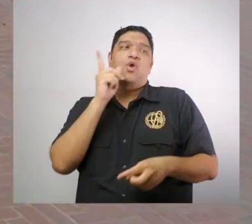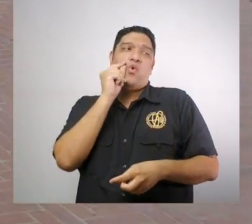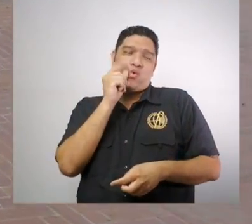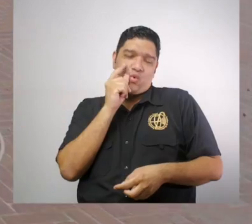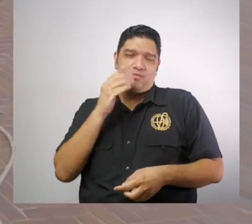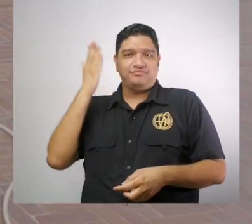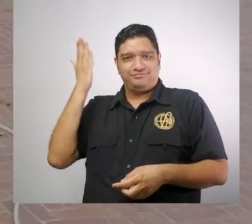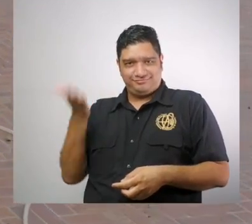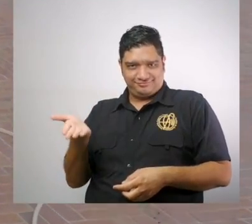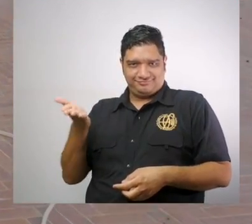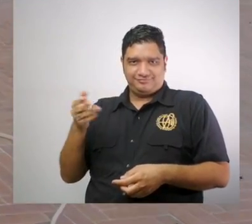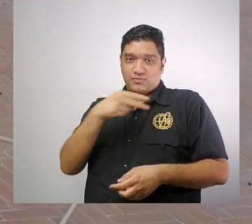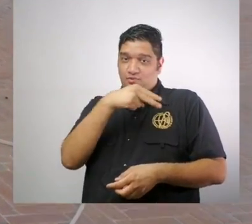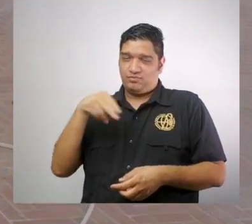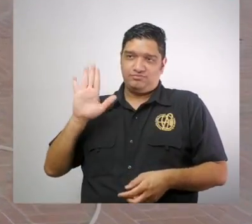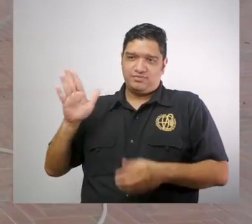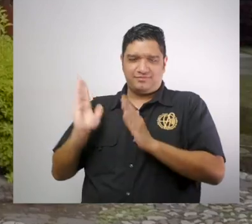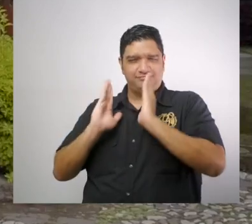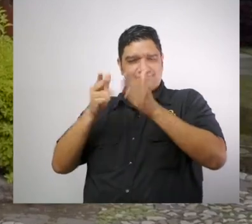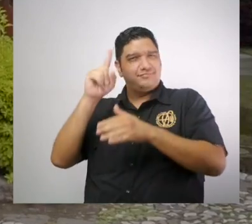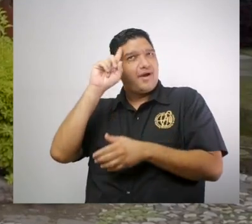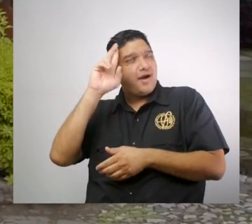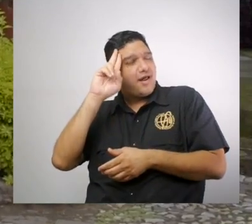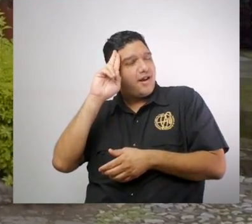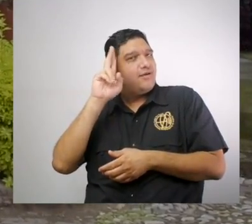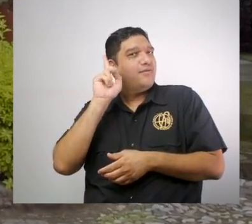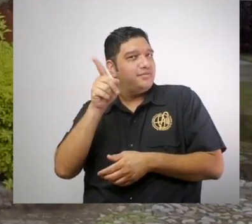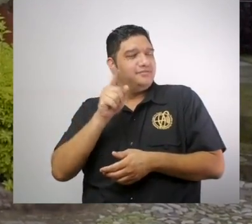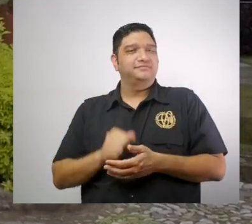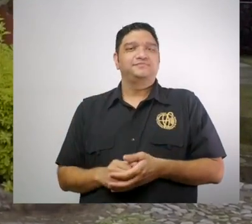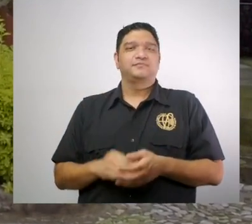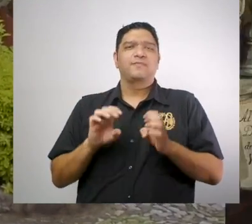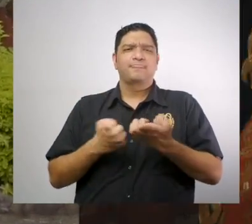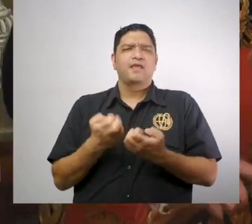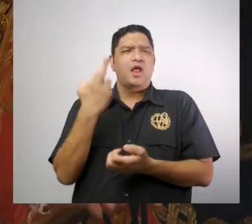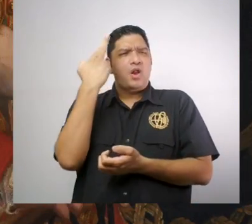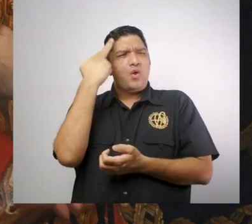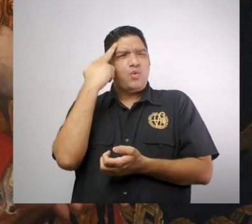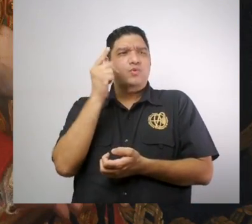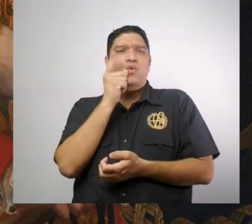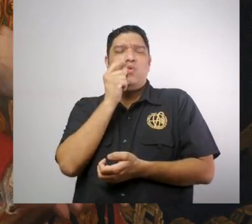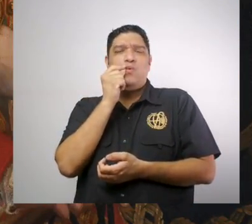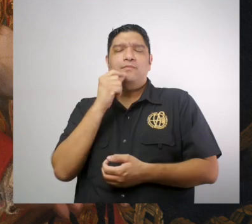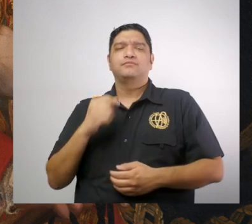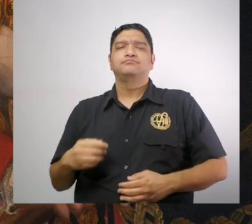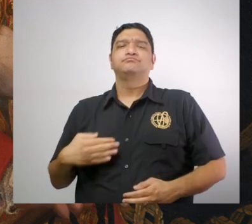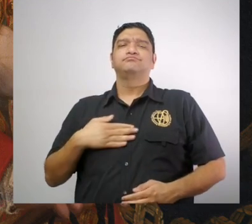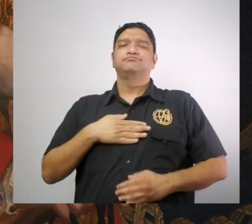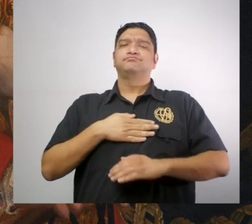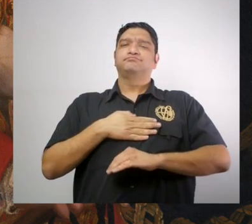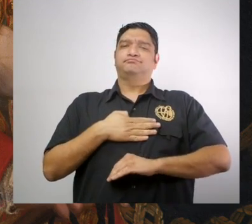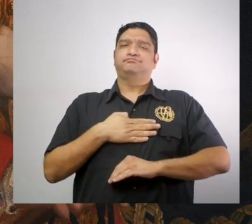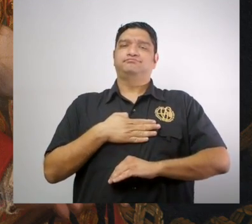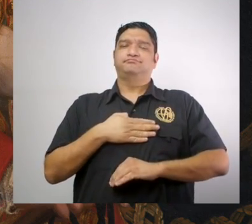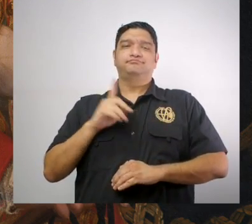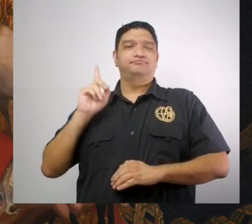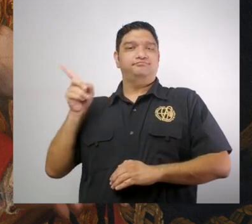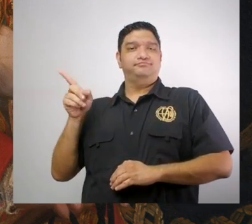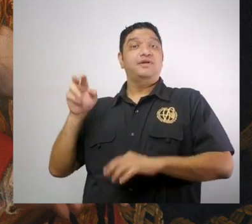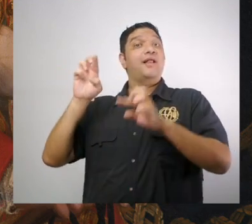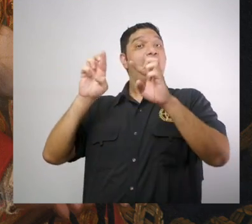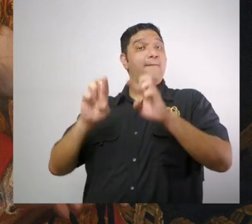de Martín de Mayorga. Recordando entonces que Martín de Mayorga es la